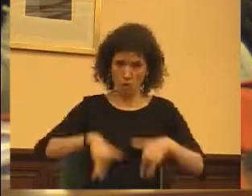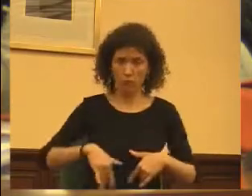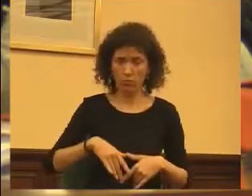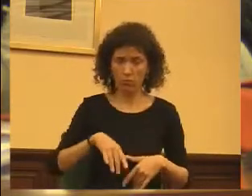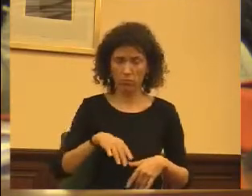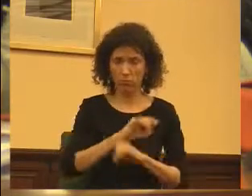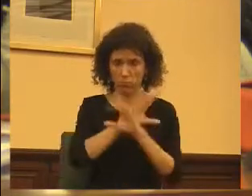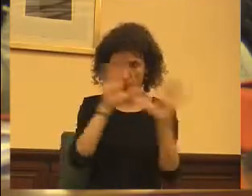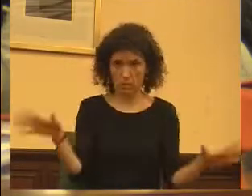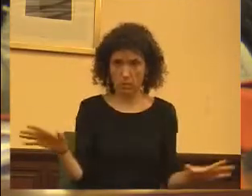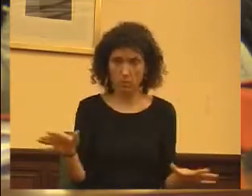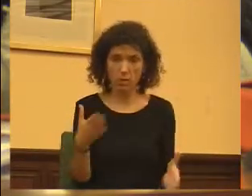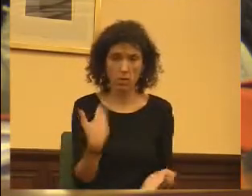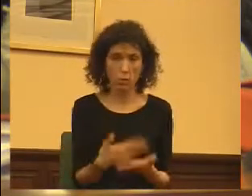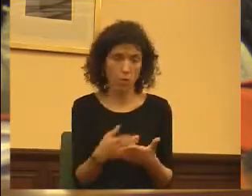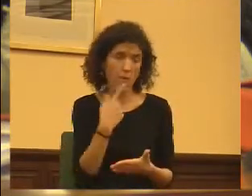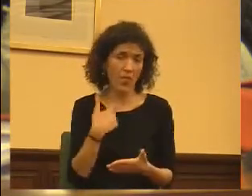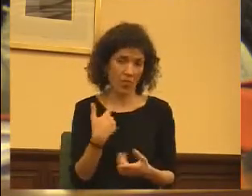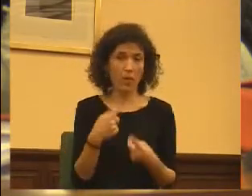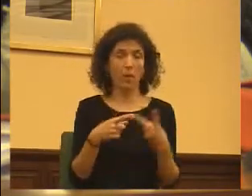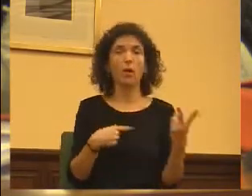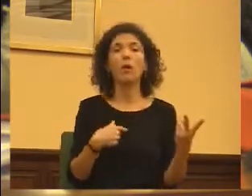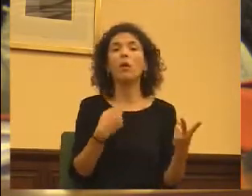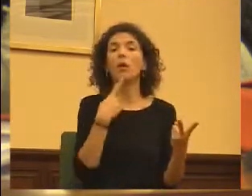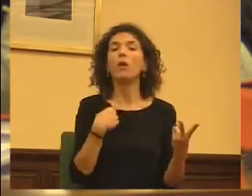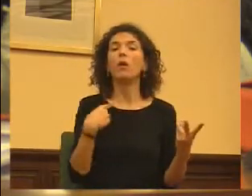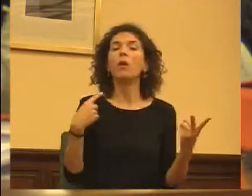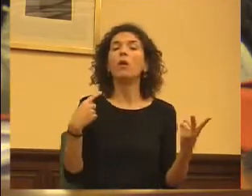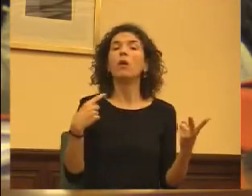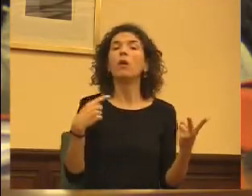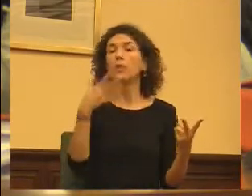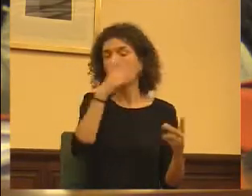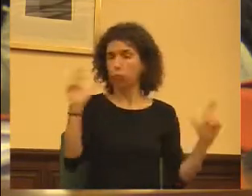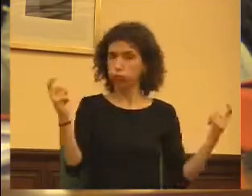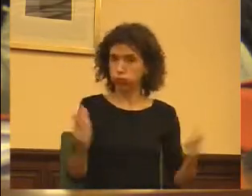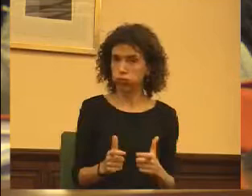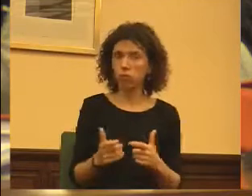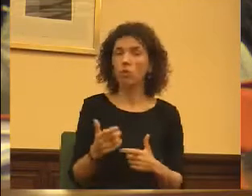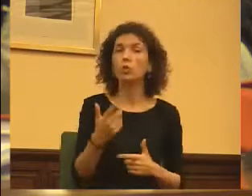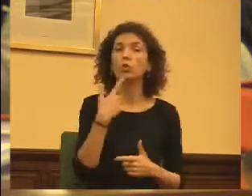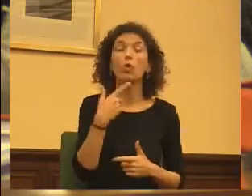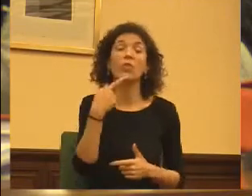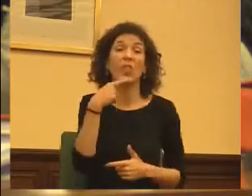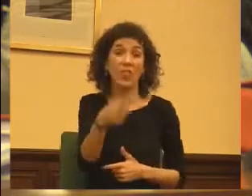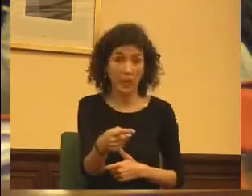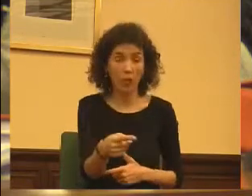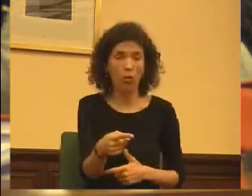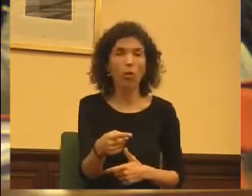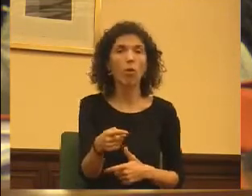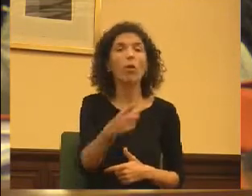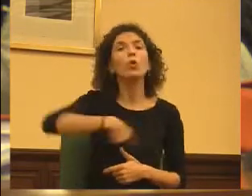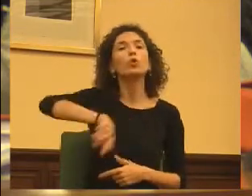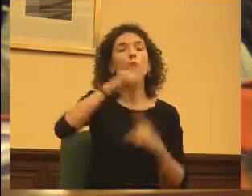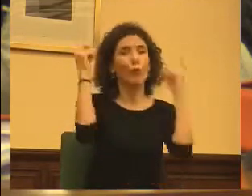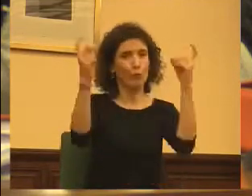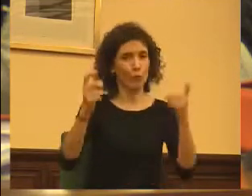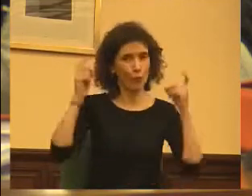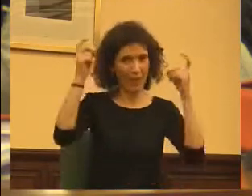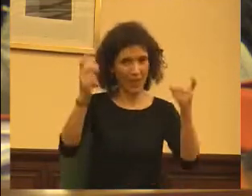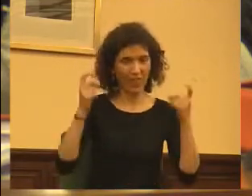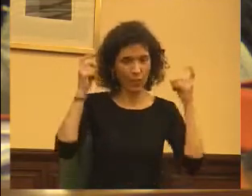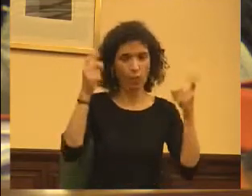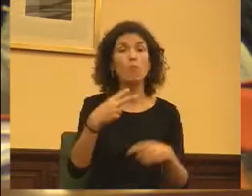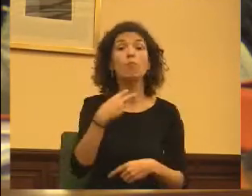pongo en duda, ninguna de esas afirmaciones, de su denuncia a las disminuciones, entonces no me queda otra que decirle que